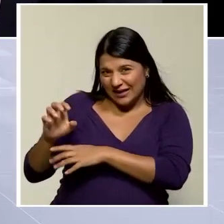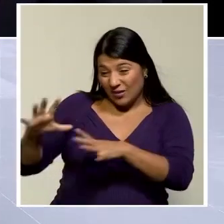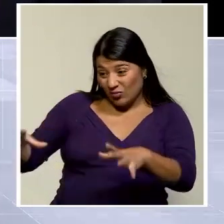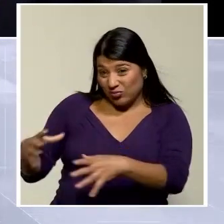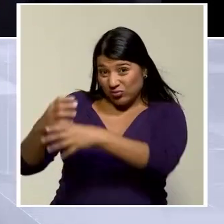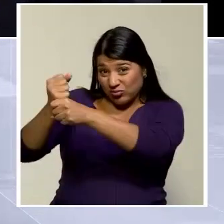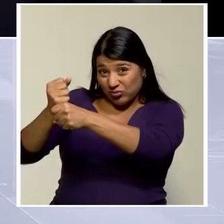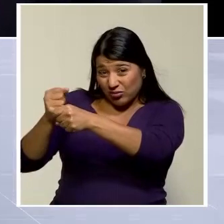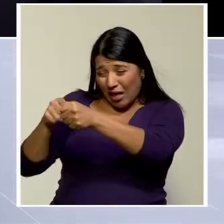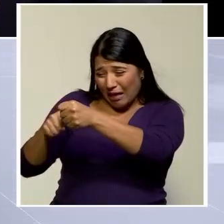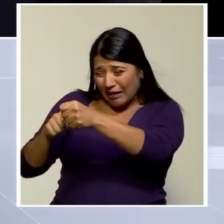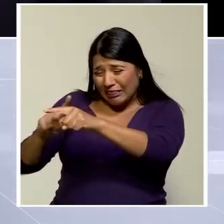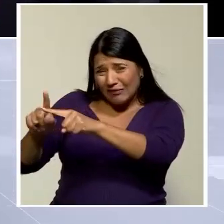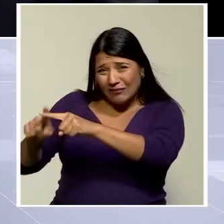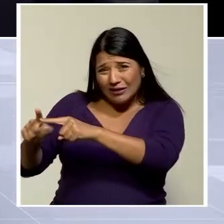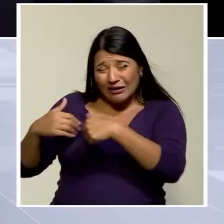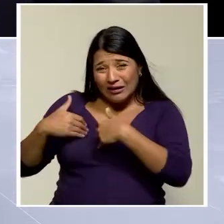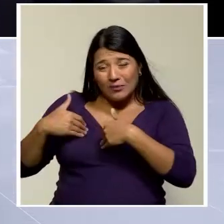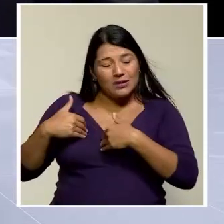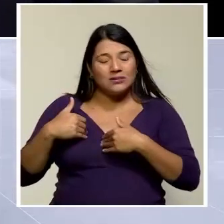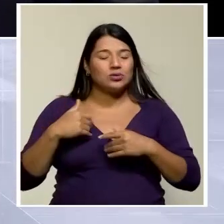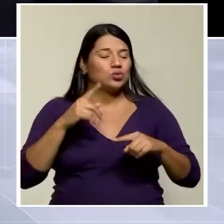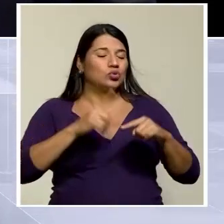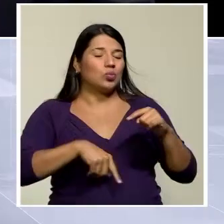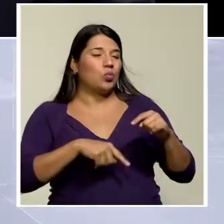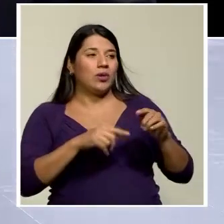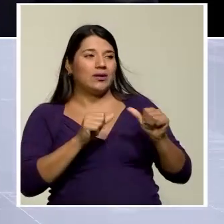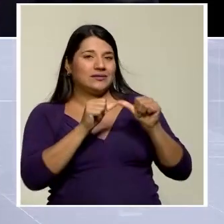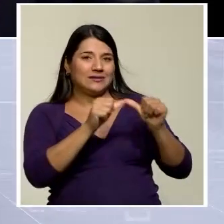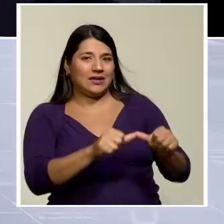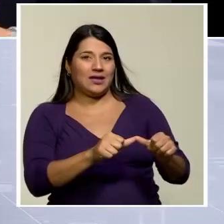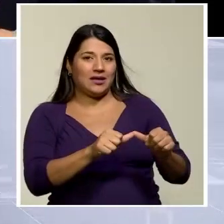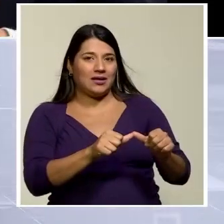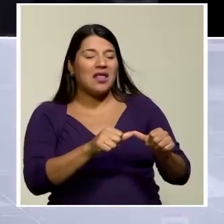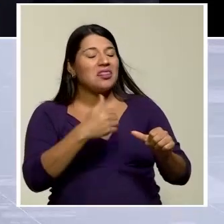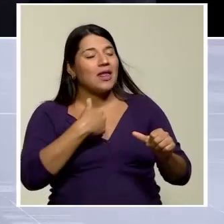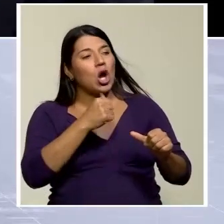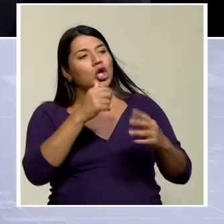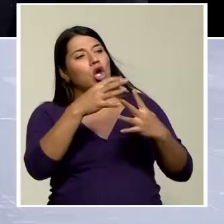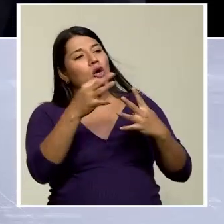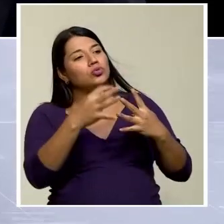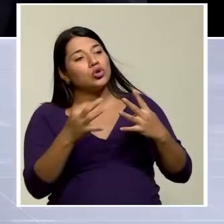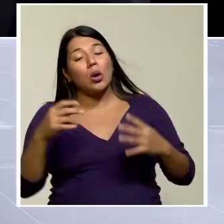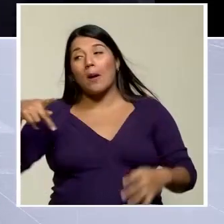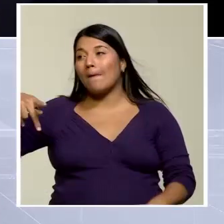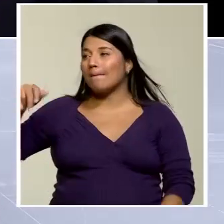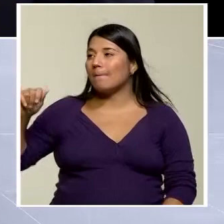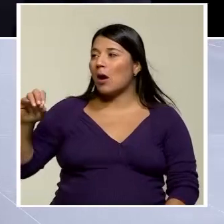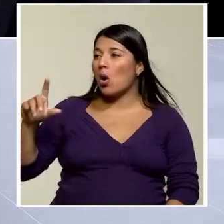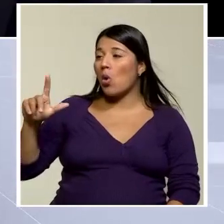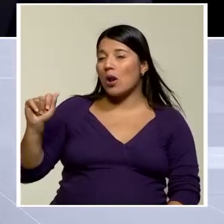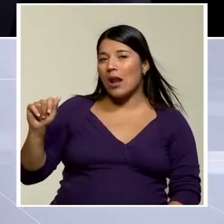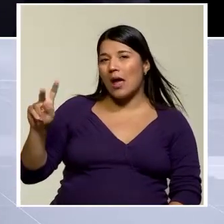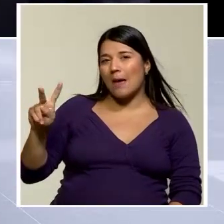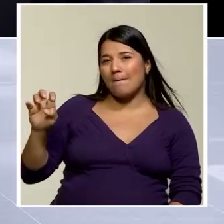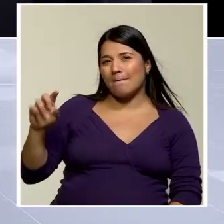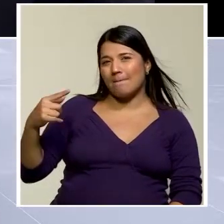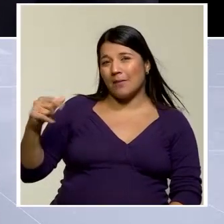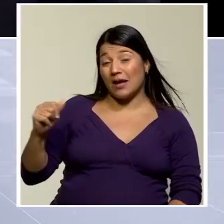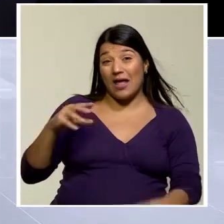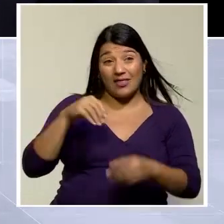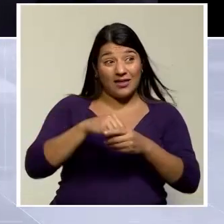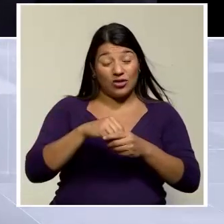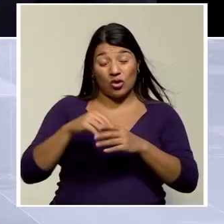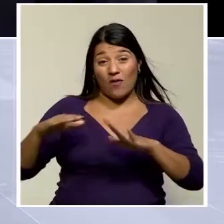Insostenible y depredadora. Hay alternativas. Ya casi vamos terminando. Paola Vega, en el Frente Amplio.